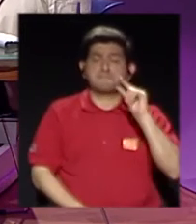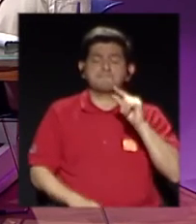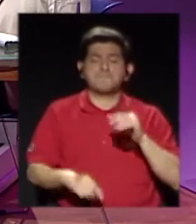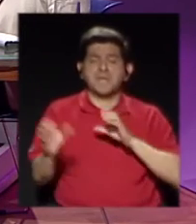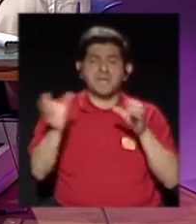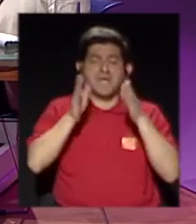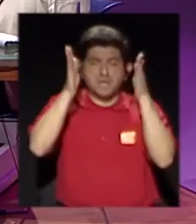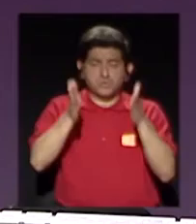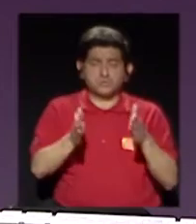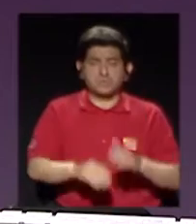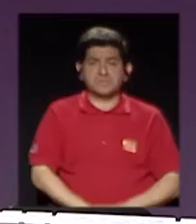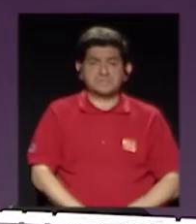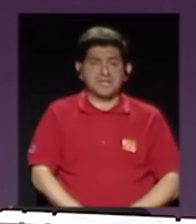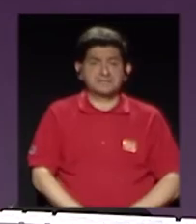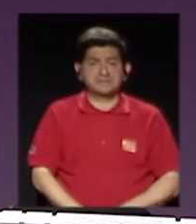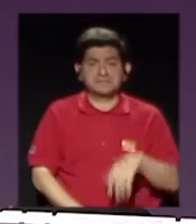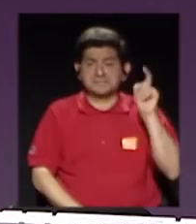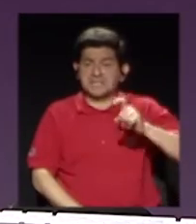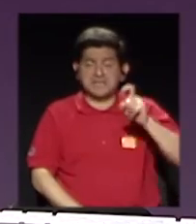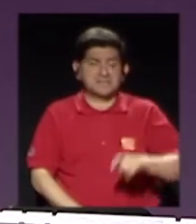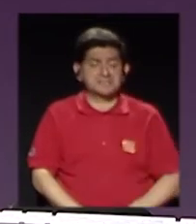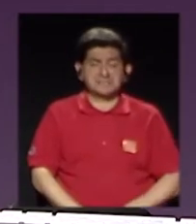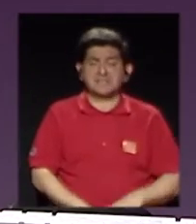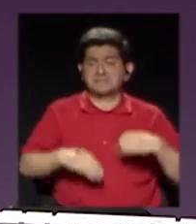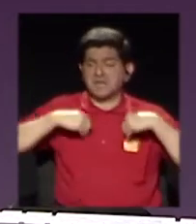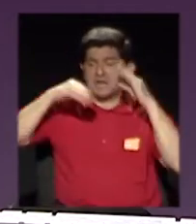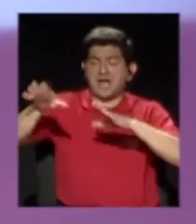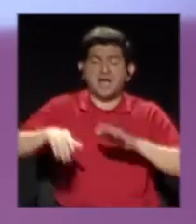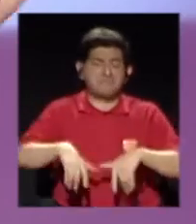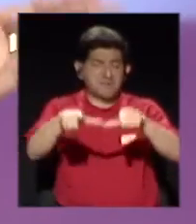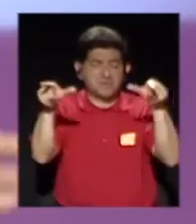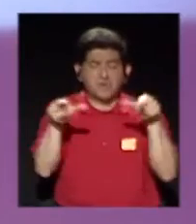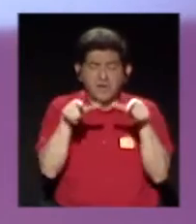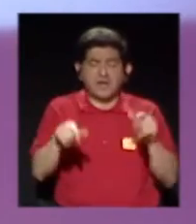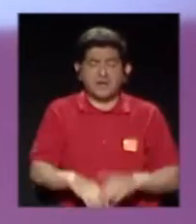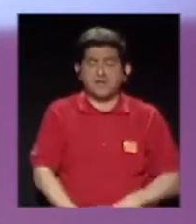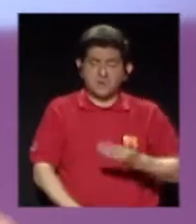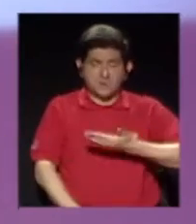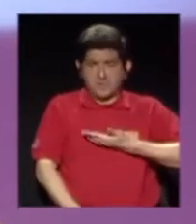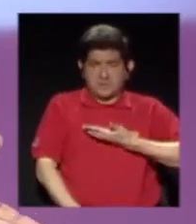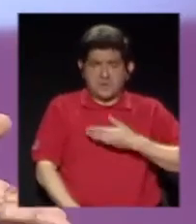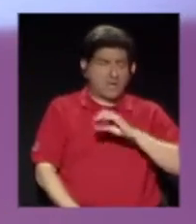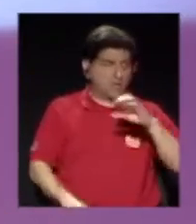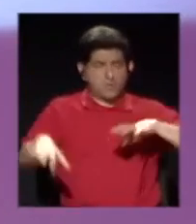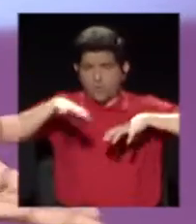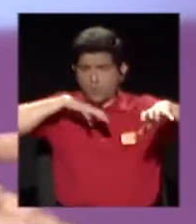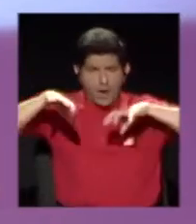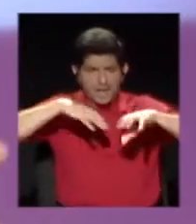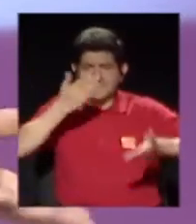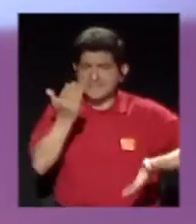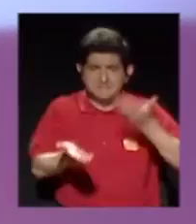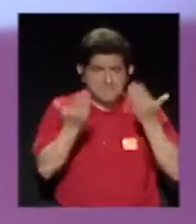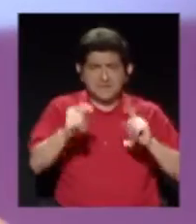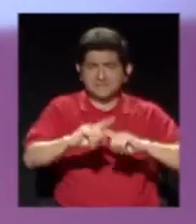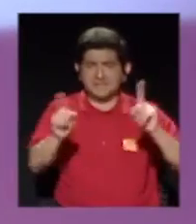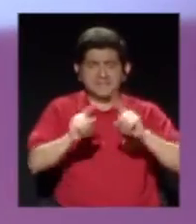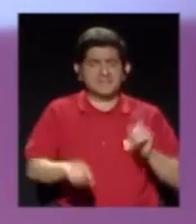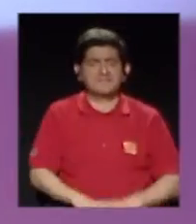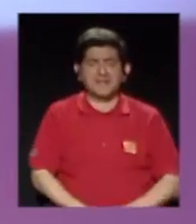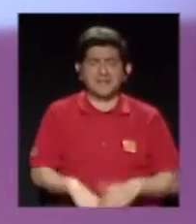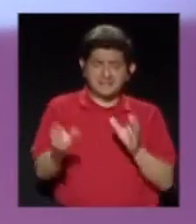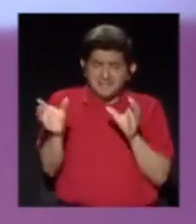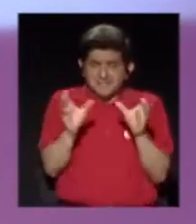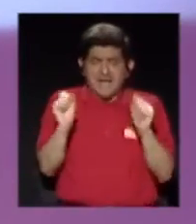decidiste dejar sus tramos en mercados o sus o sus actividades en muchos centros